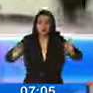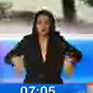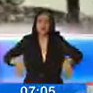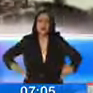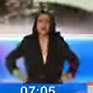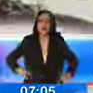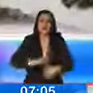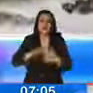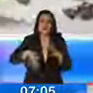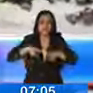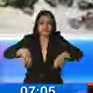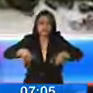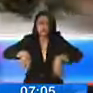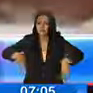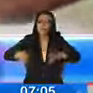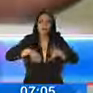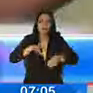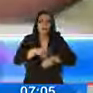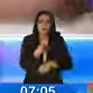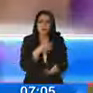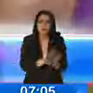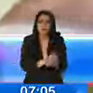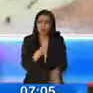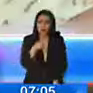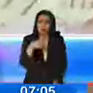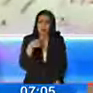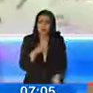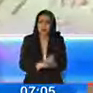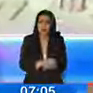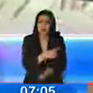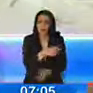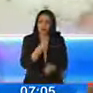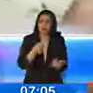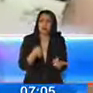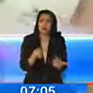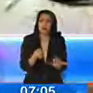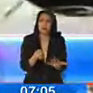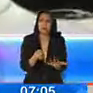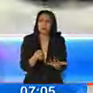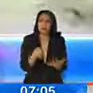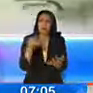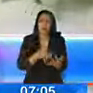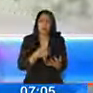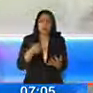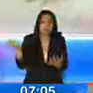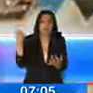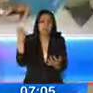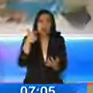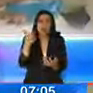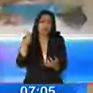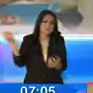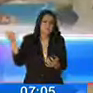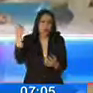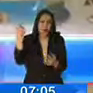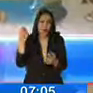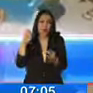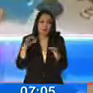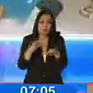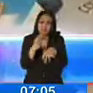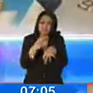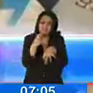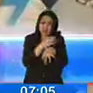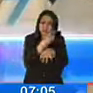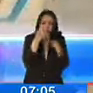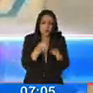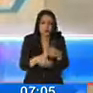colchón. Es de mi esposo, claro, le hicieron un golpe de 7 puntos que le cogieron. Entonces él fue el primero que abrió